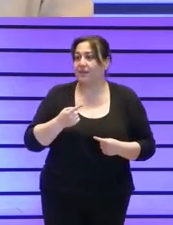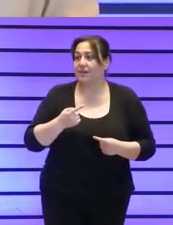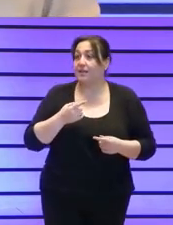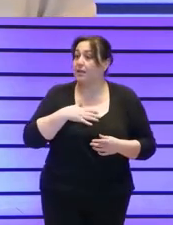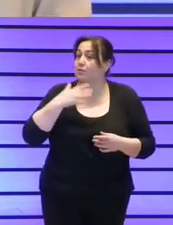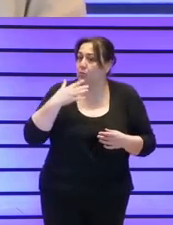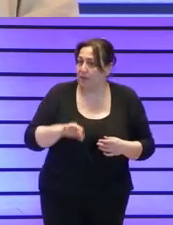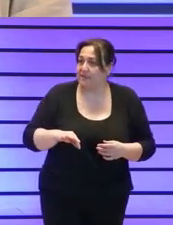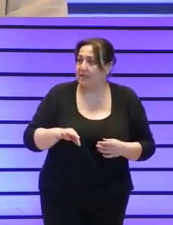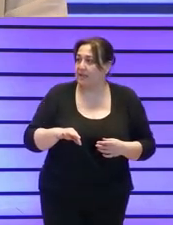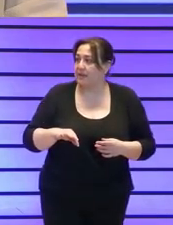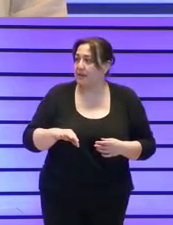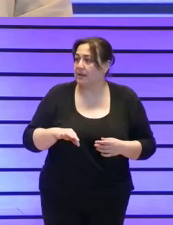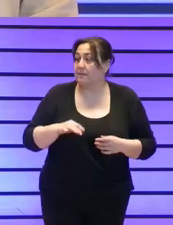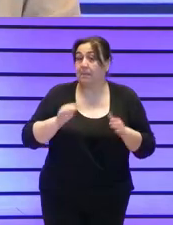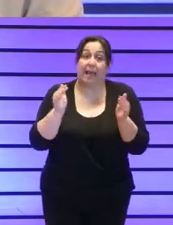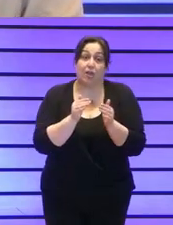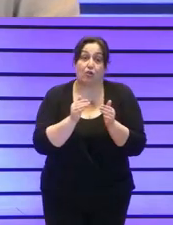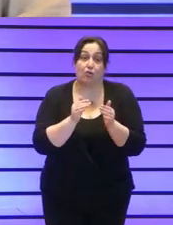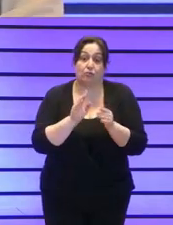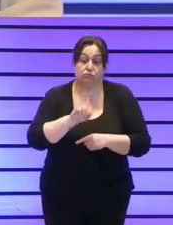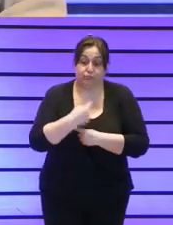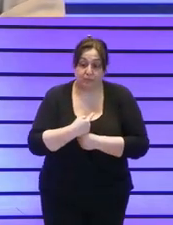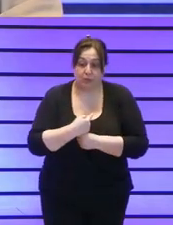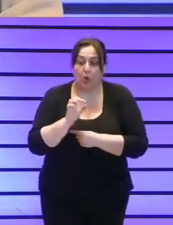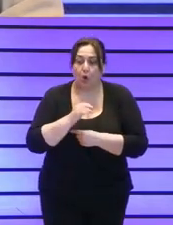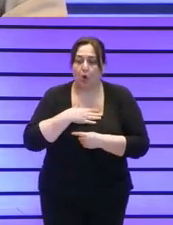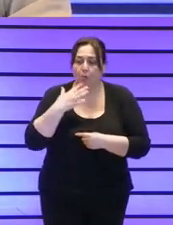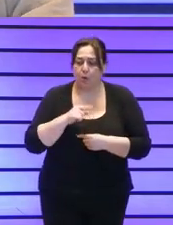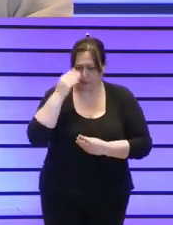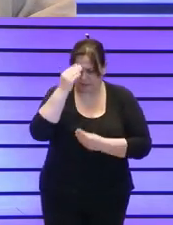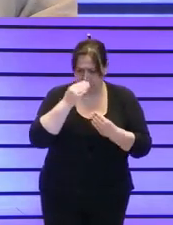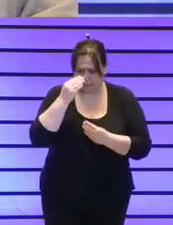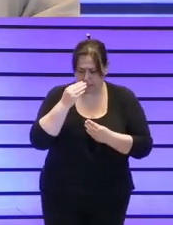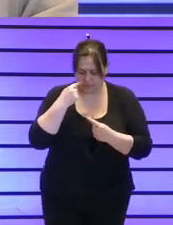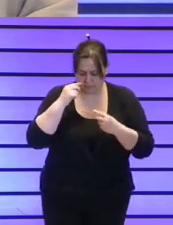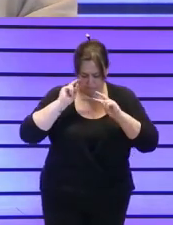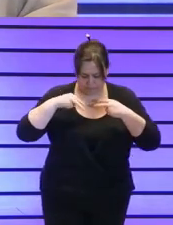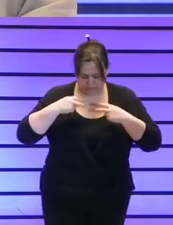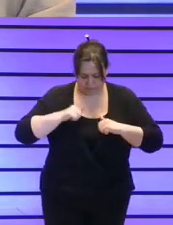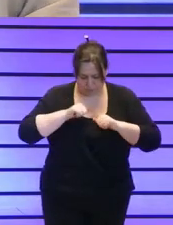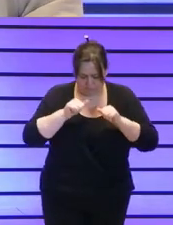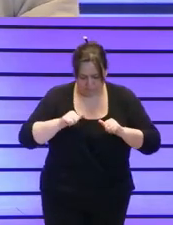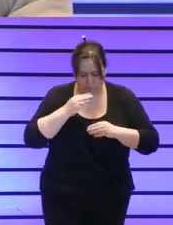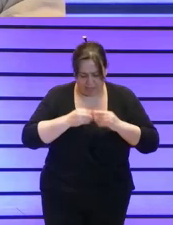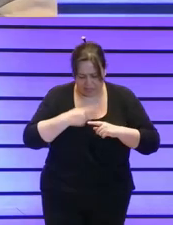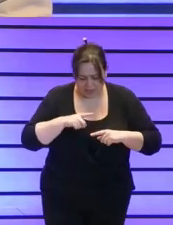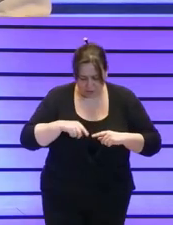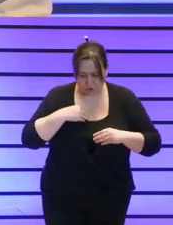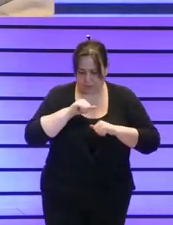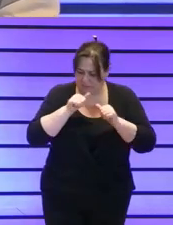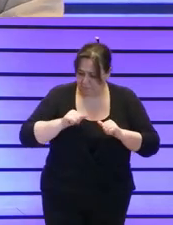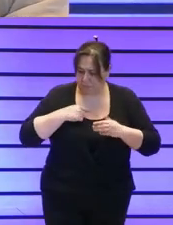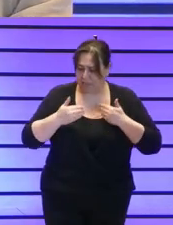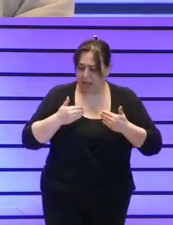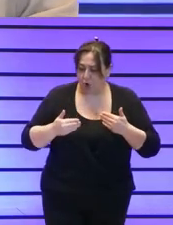y puede ser pequeño, o puedes repensar entero tu modelo de hacer las cosas, tu modelo de negocio, que